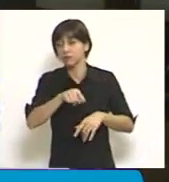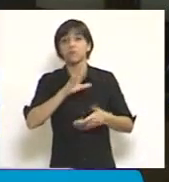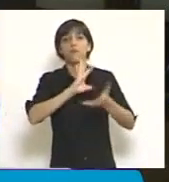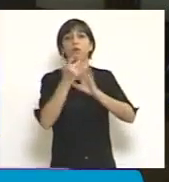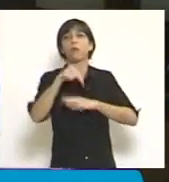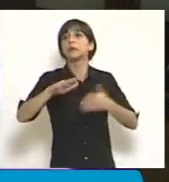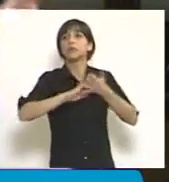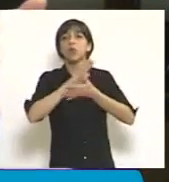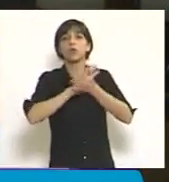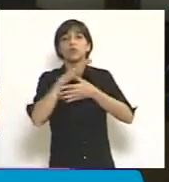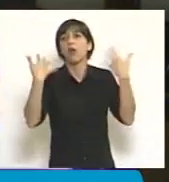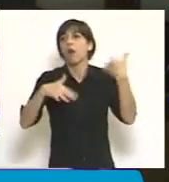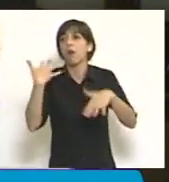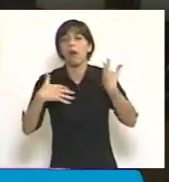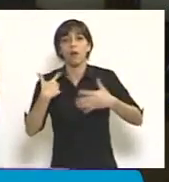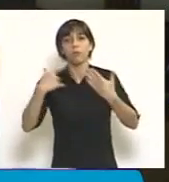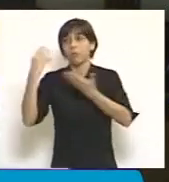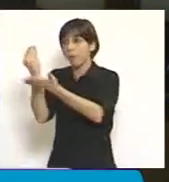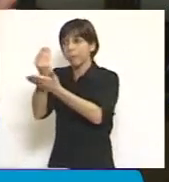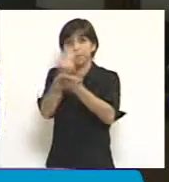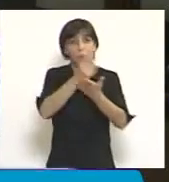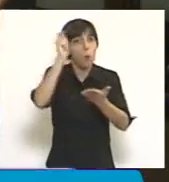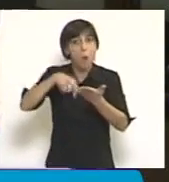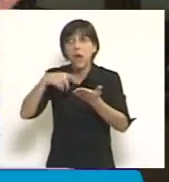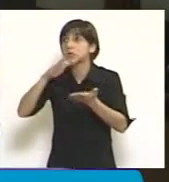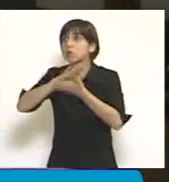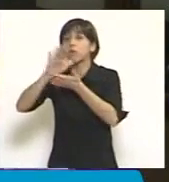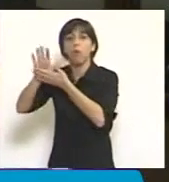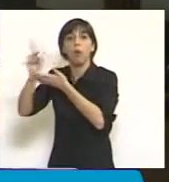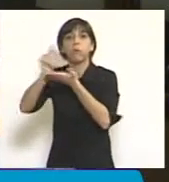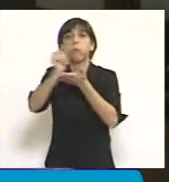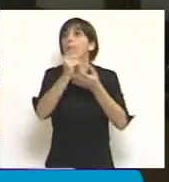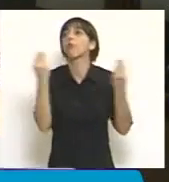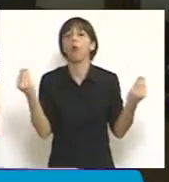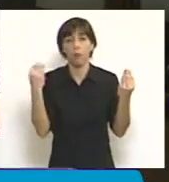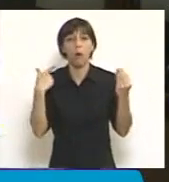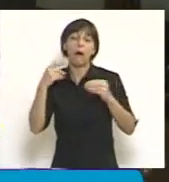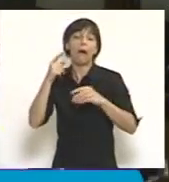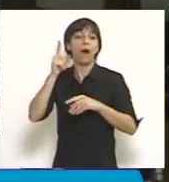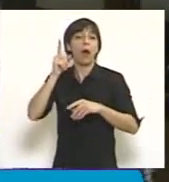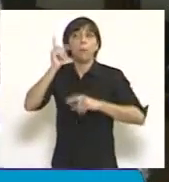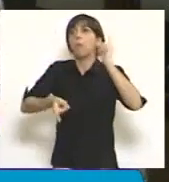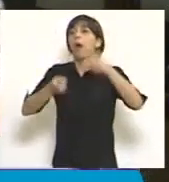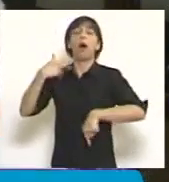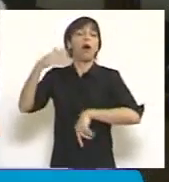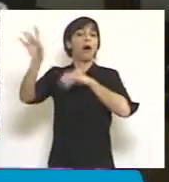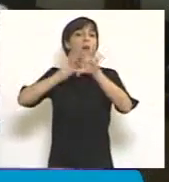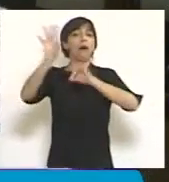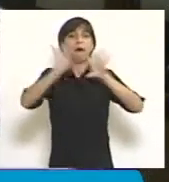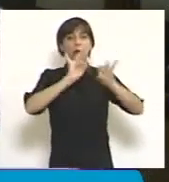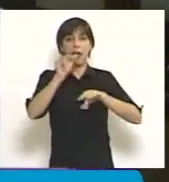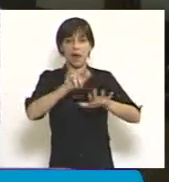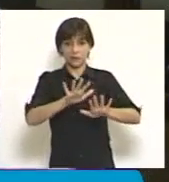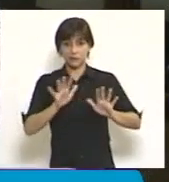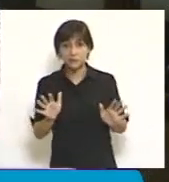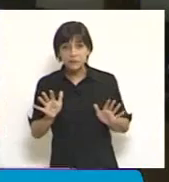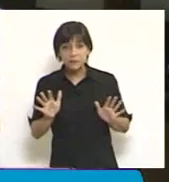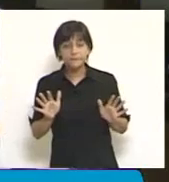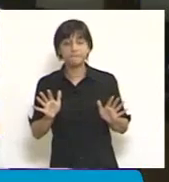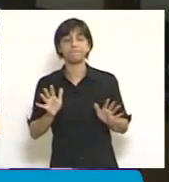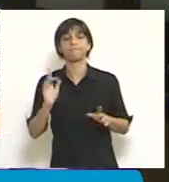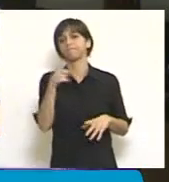de la Magistratura cubra la enorme cantidad de vacantes que existen, que además existen por la propia culpa del Consejo de la Magistratura, y que lo